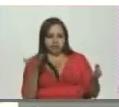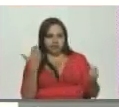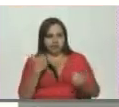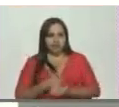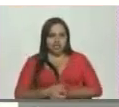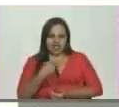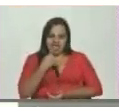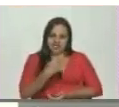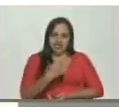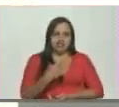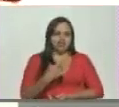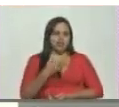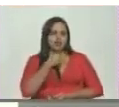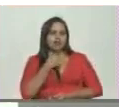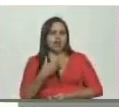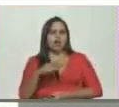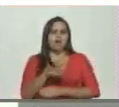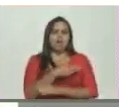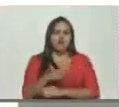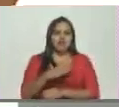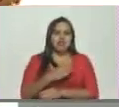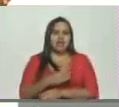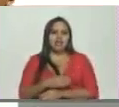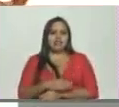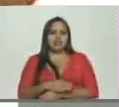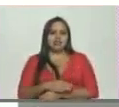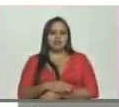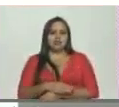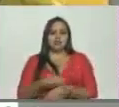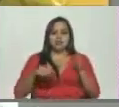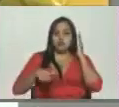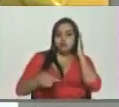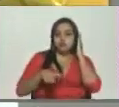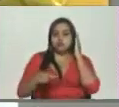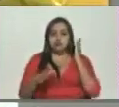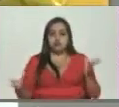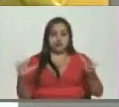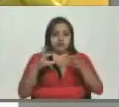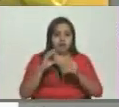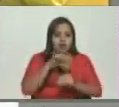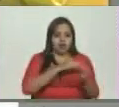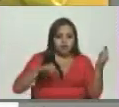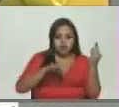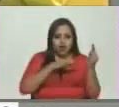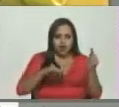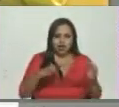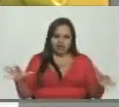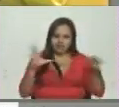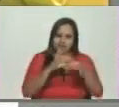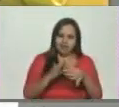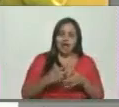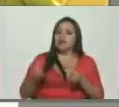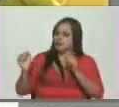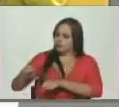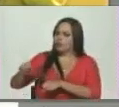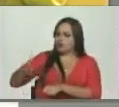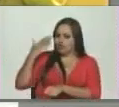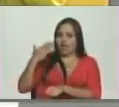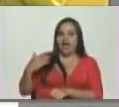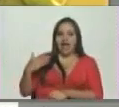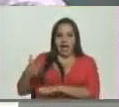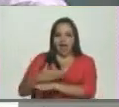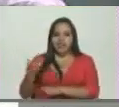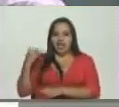poco a la música tecno, o sea, a otro género. No, es que yo con sé que sí, violín. Yo sé que sí. Hablamos hace rato cuando estábamos